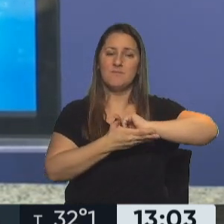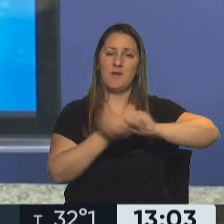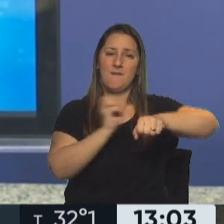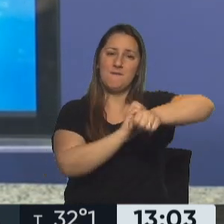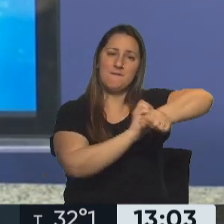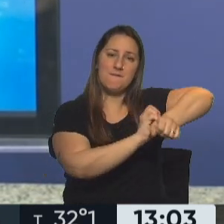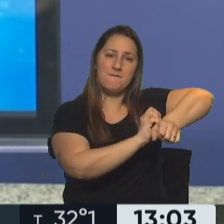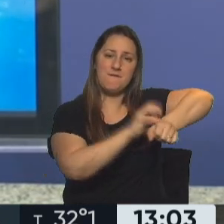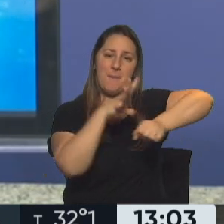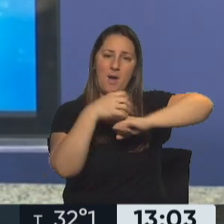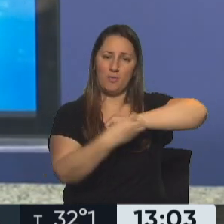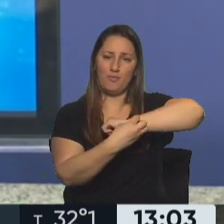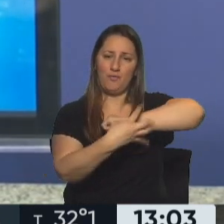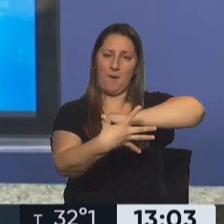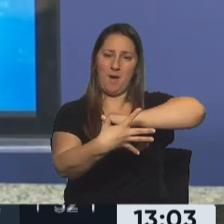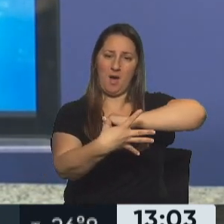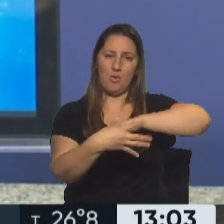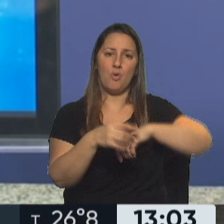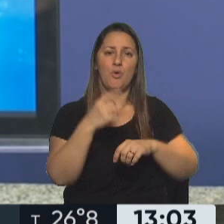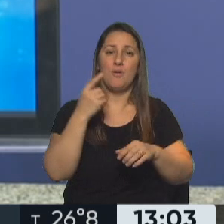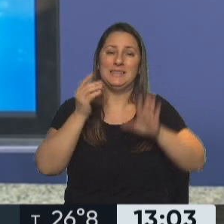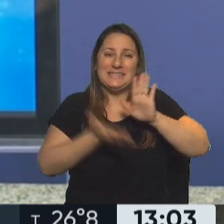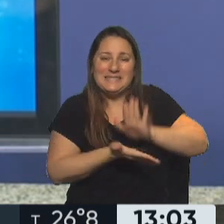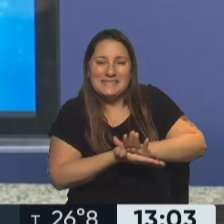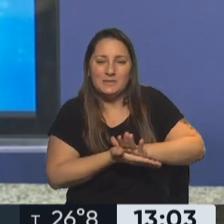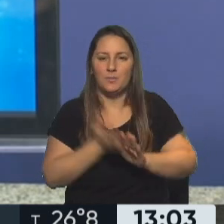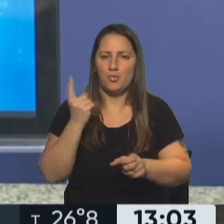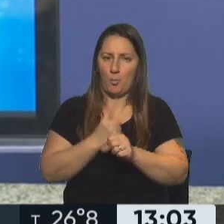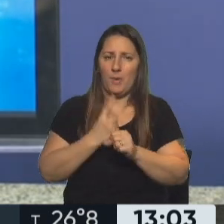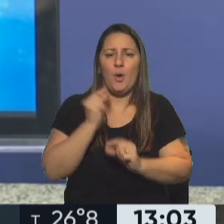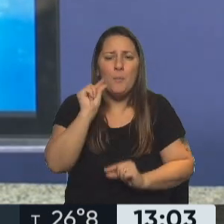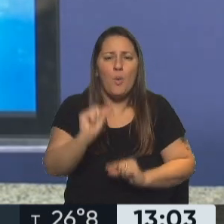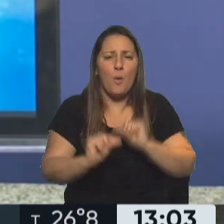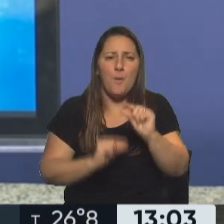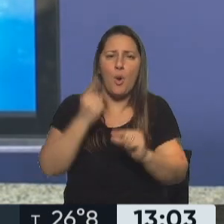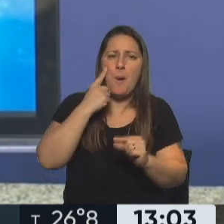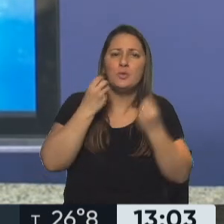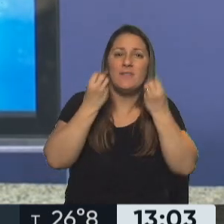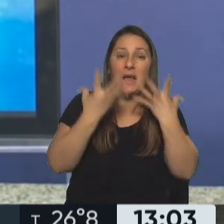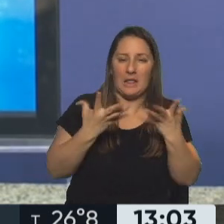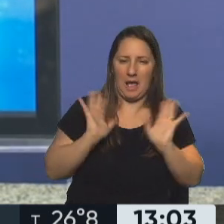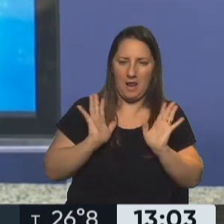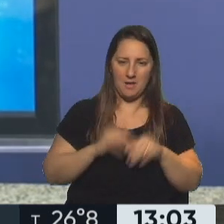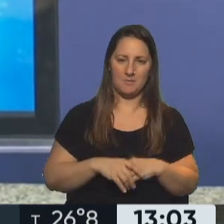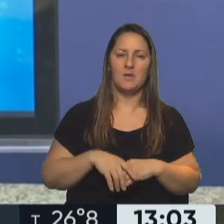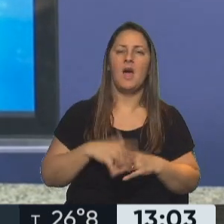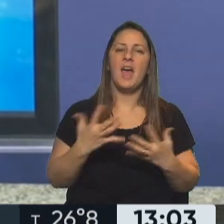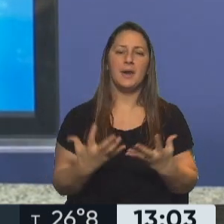que le impide pisar y bueno eso lo vamos a ir manejando día a día creo que va a llevar un par de días la recuperación